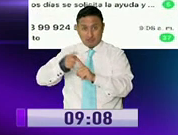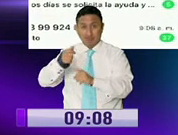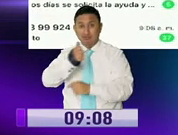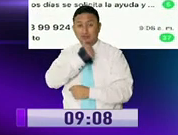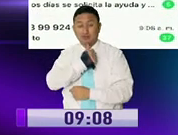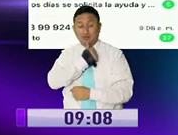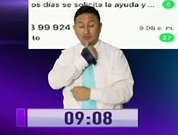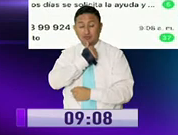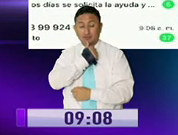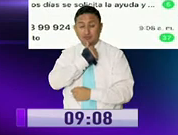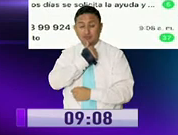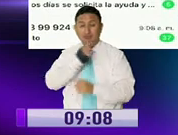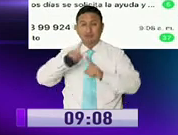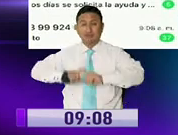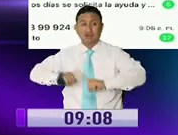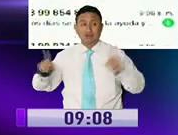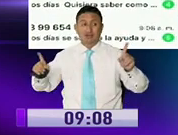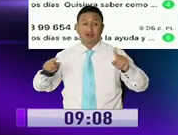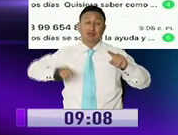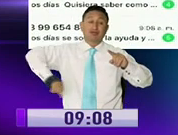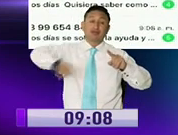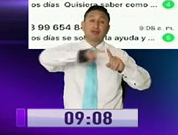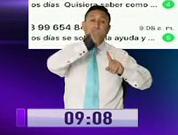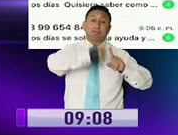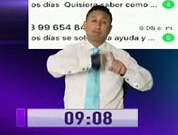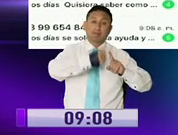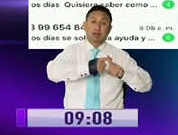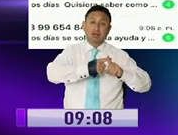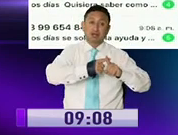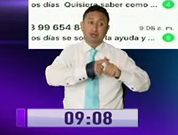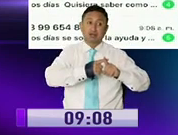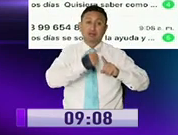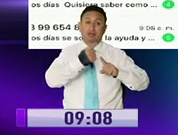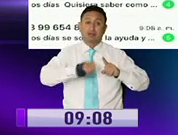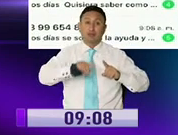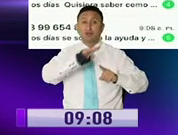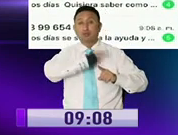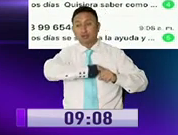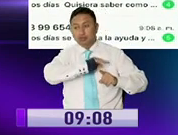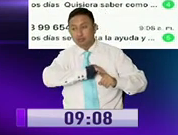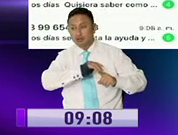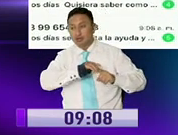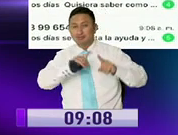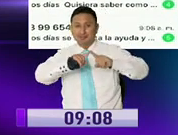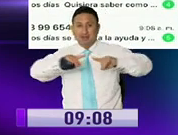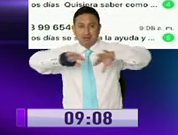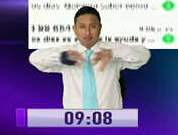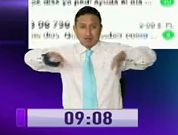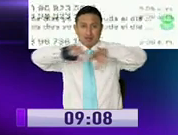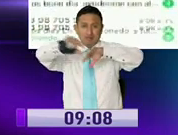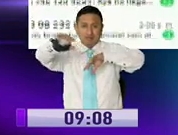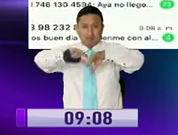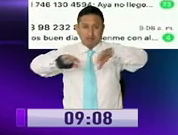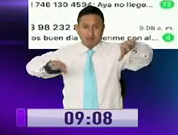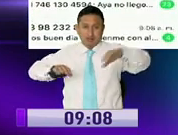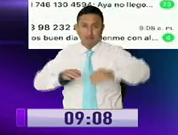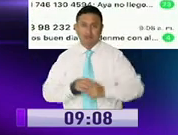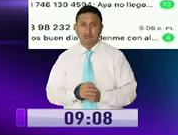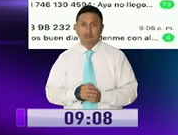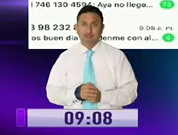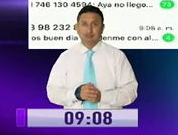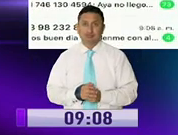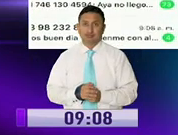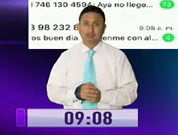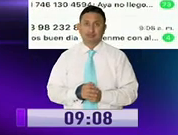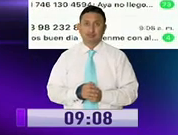privados es distinto a las pensiones de los municipales. Exacto, de los es distinto. También del ministerio, o sea. O